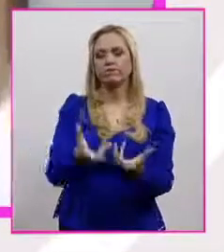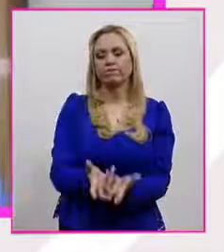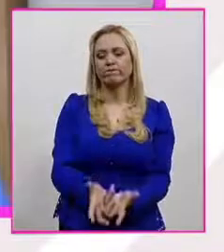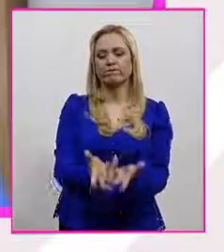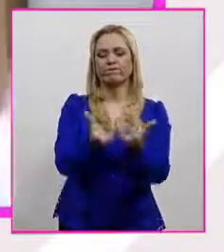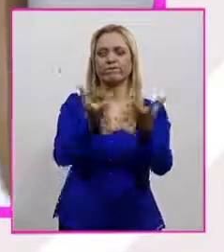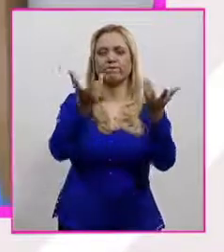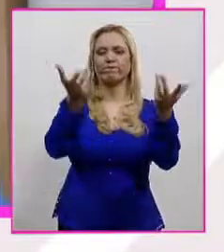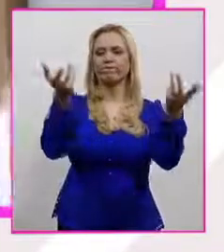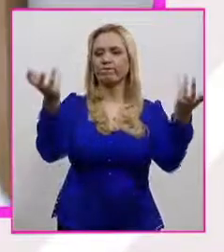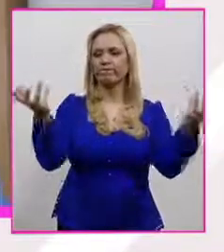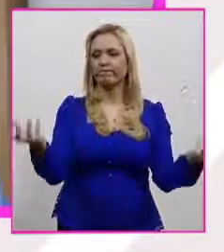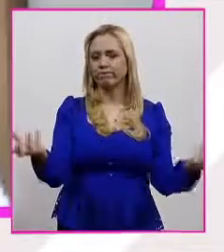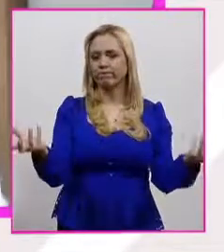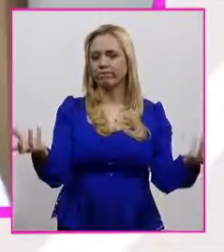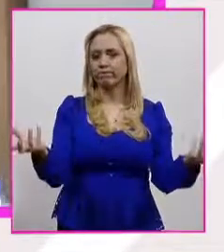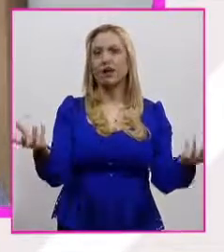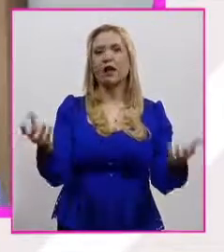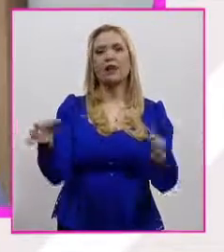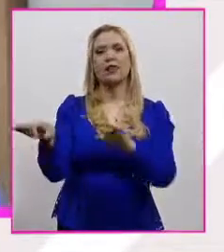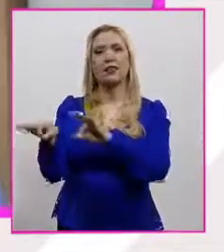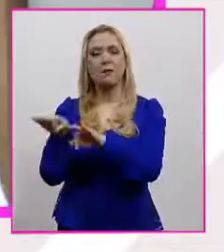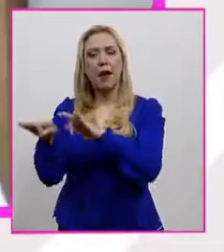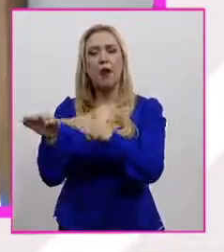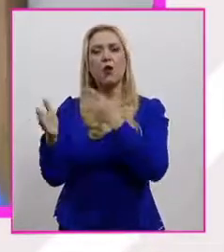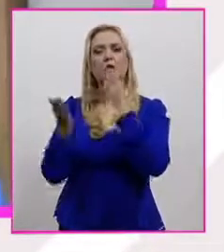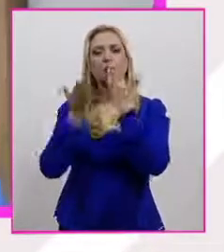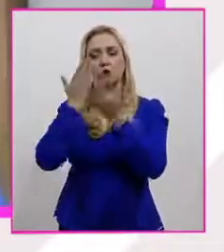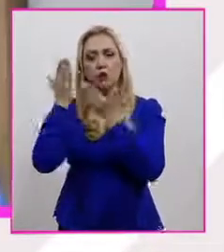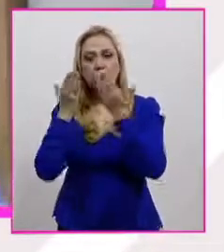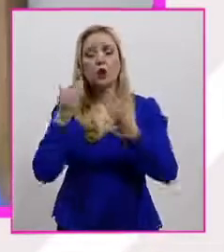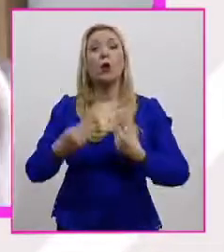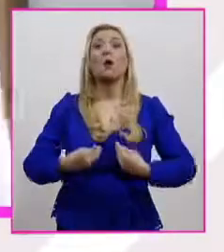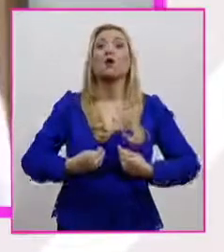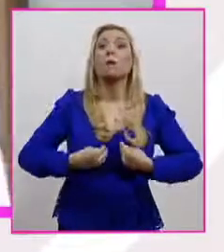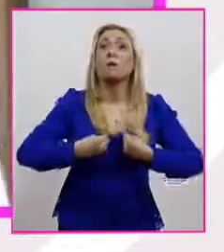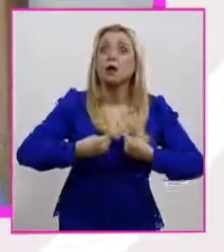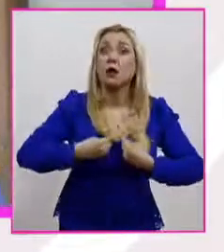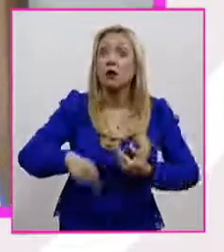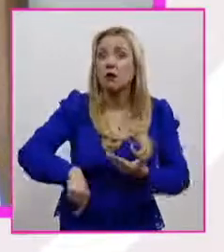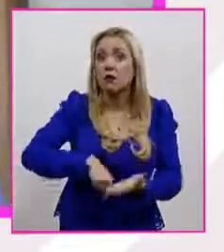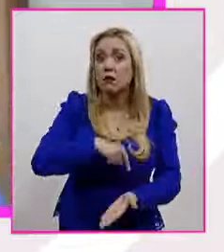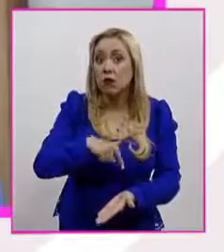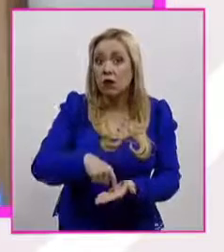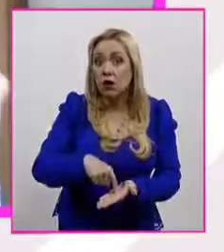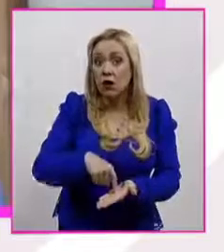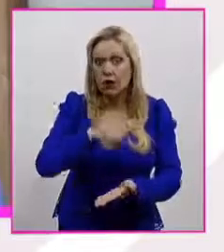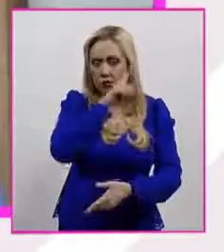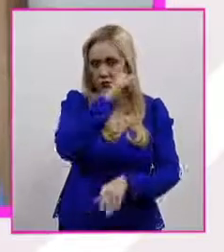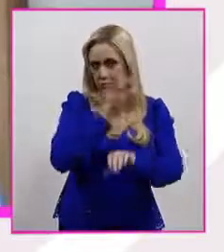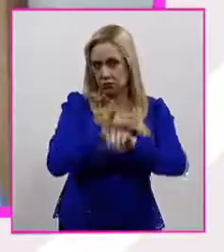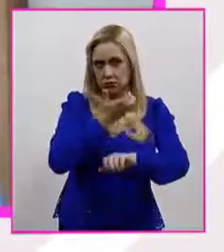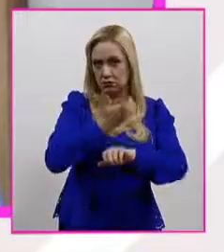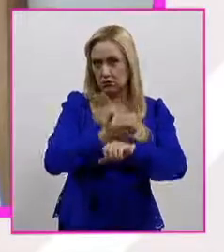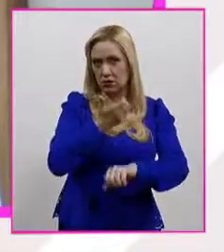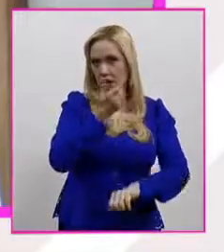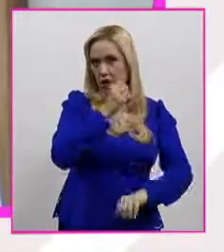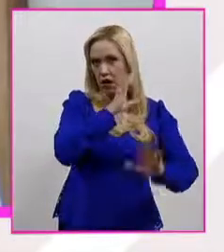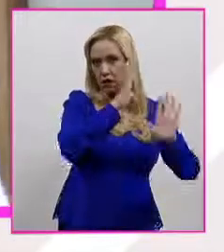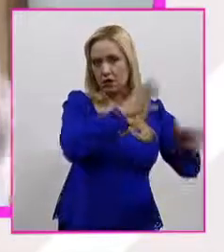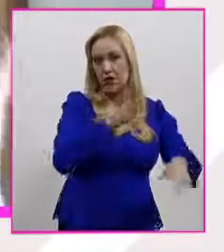solo ocupacional, sino espacial, eh, de acuerdo al tono de piel de las personas, ¿no? Y a su origen